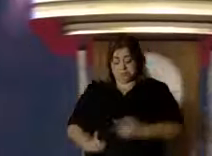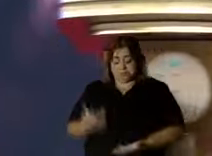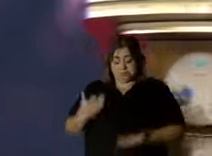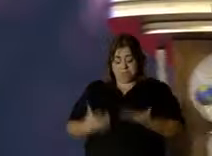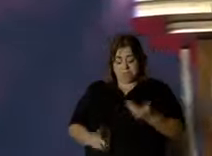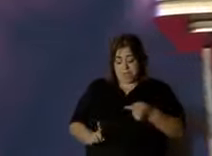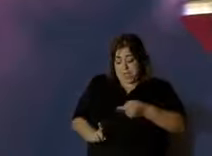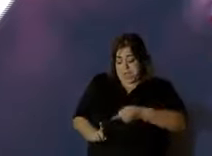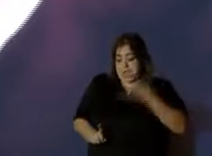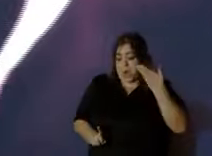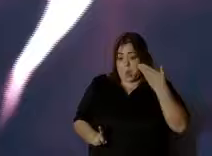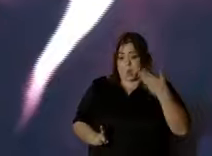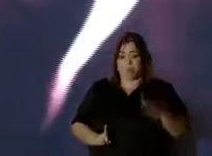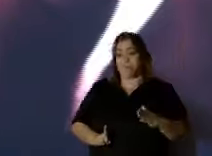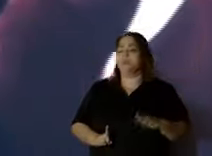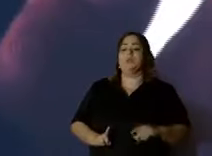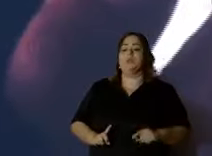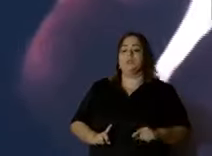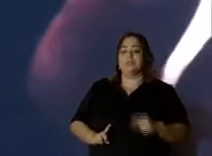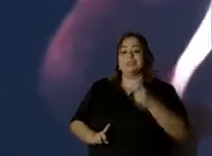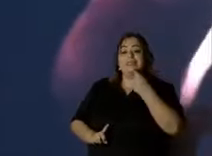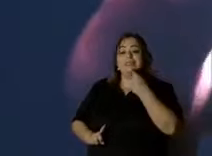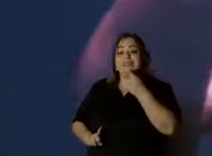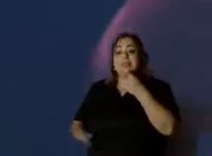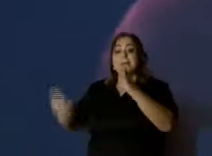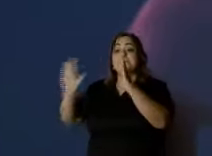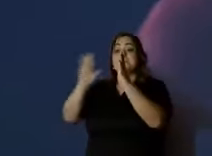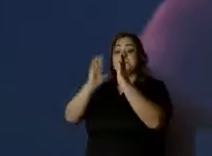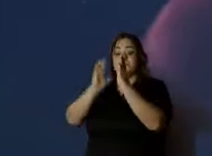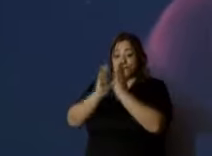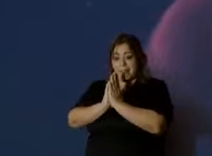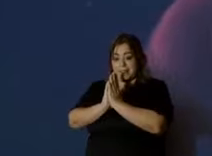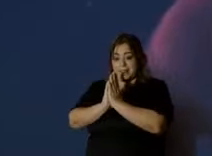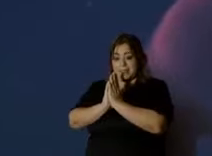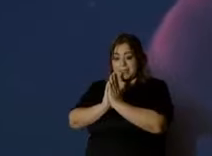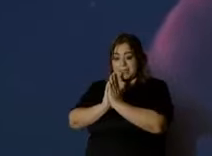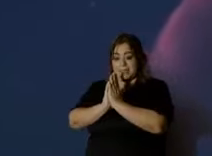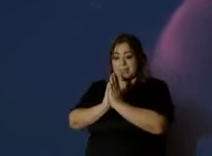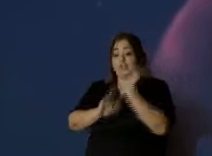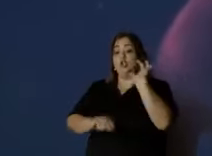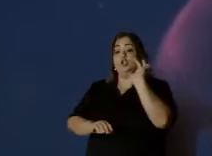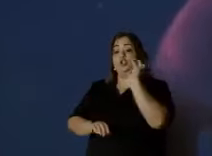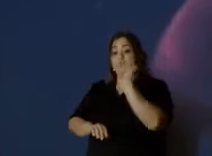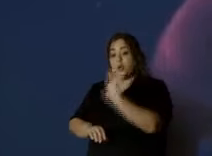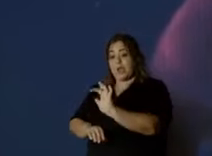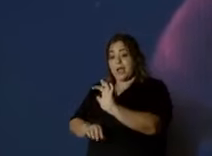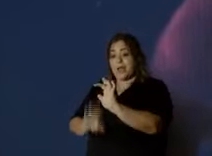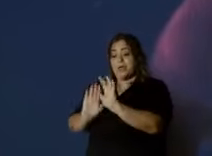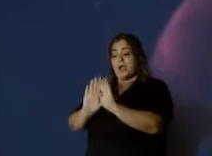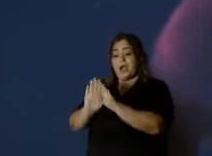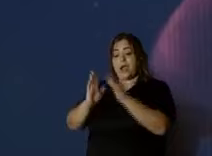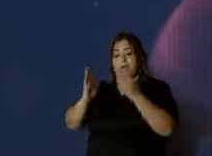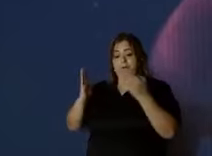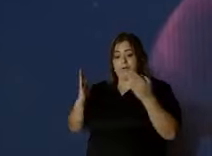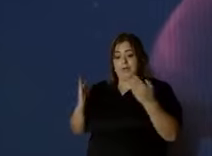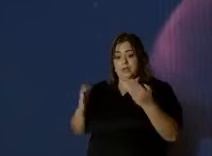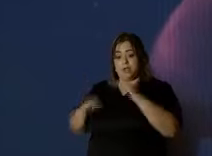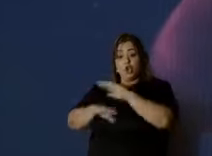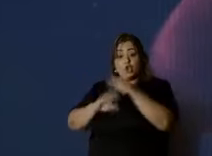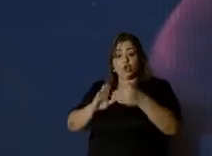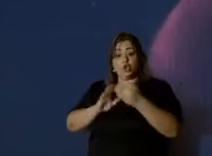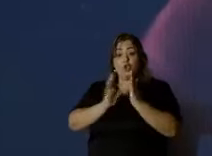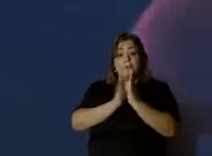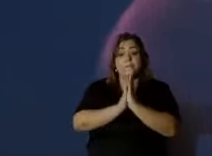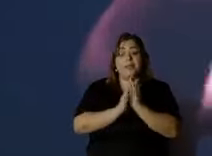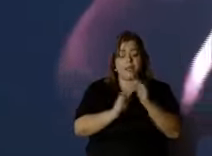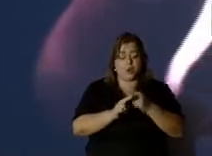fue una atrevida: pedid y se os dará. Tocad y se os abrirá, ¿verdad que sí? Todo lo que tú pides en el